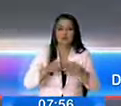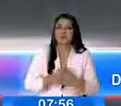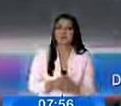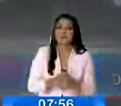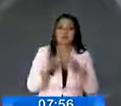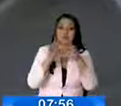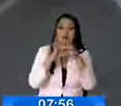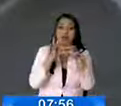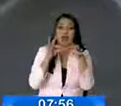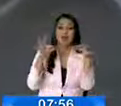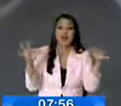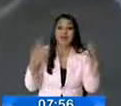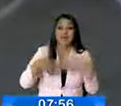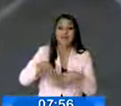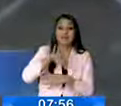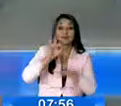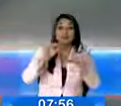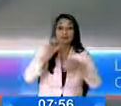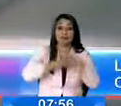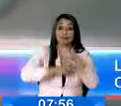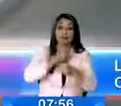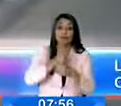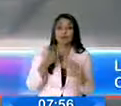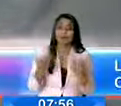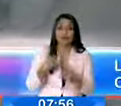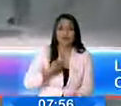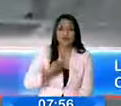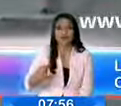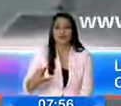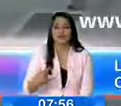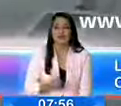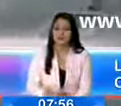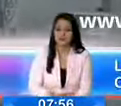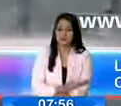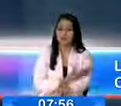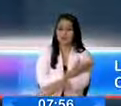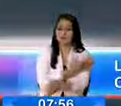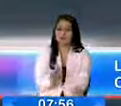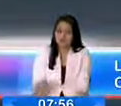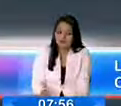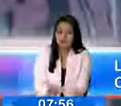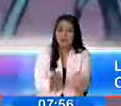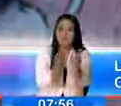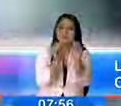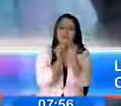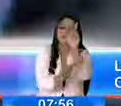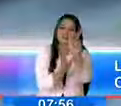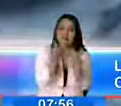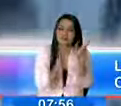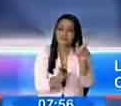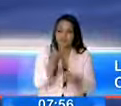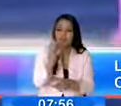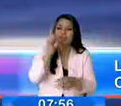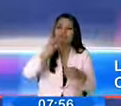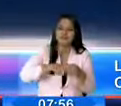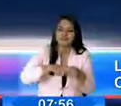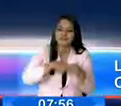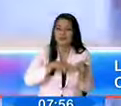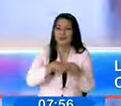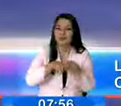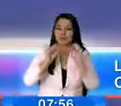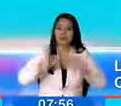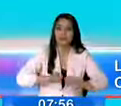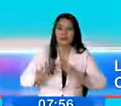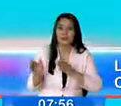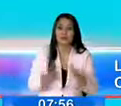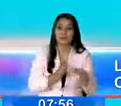edición 58 de las 15K es contagia tu pasión para incentivar a que más personas compitan. Además se